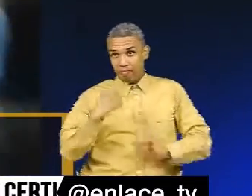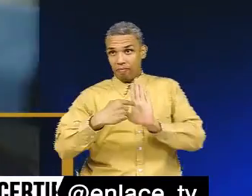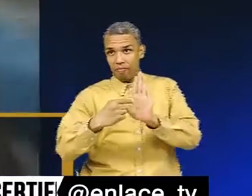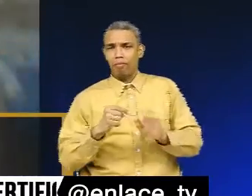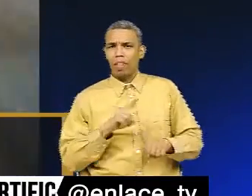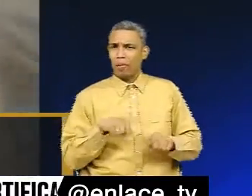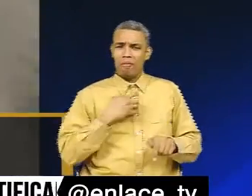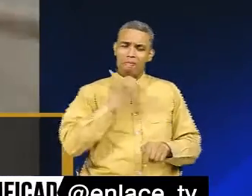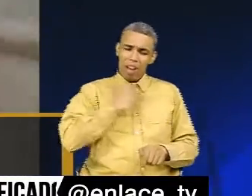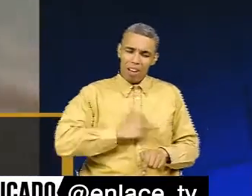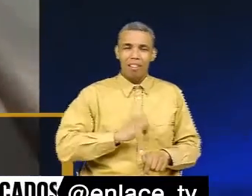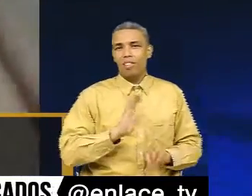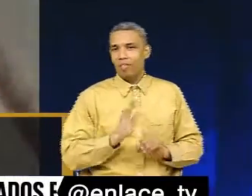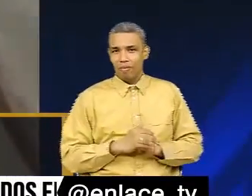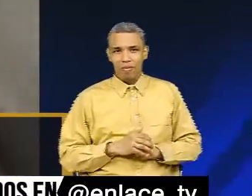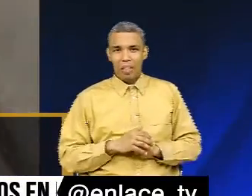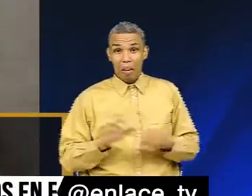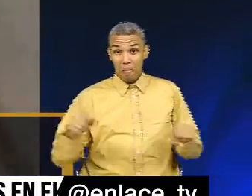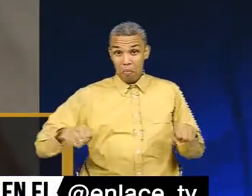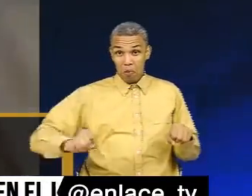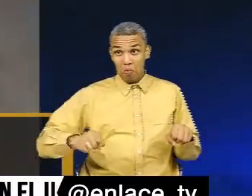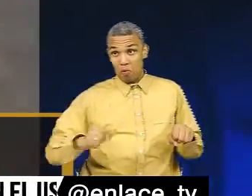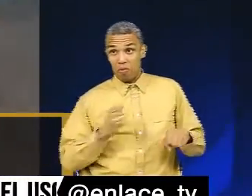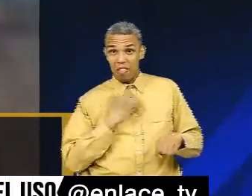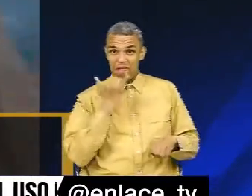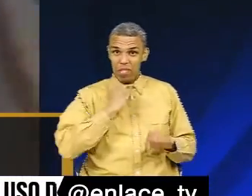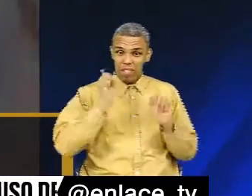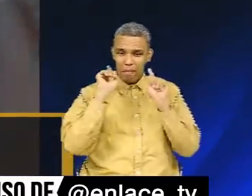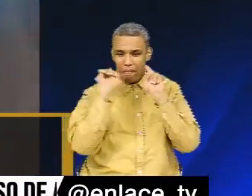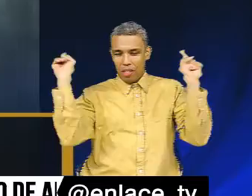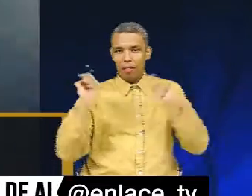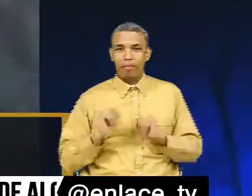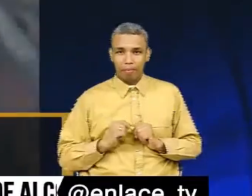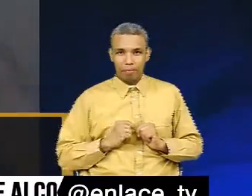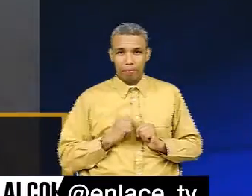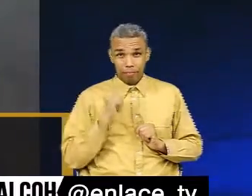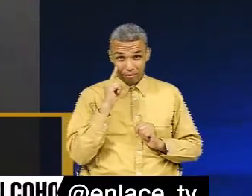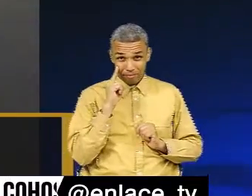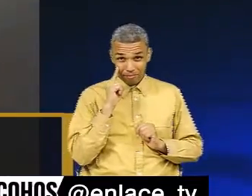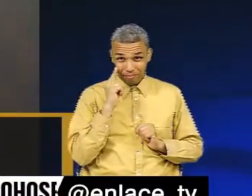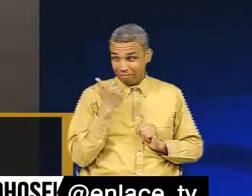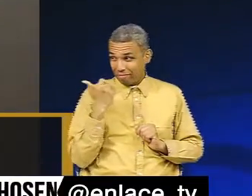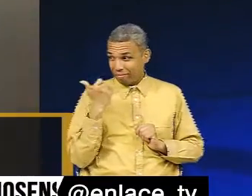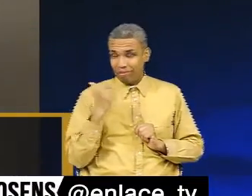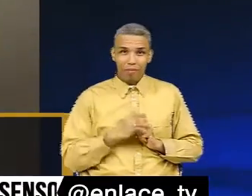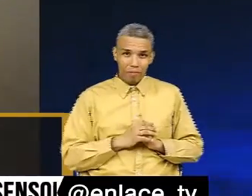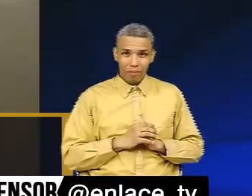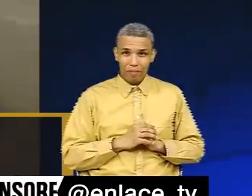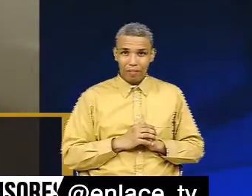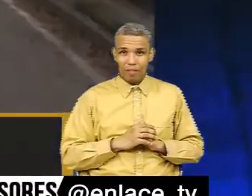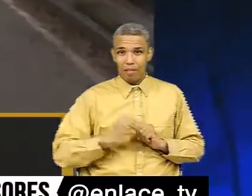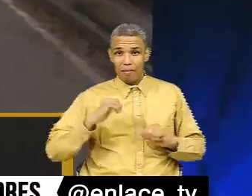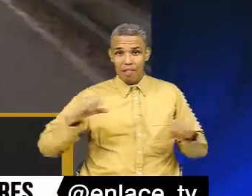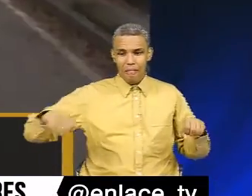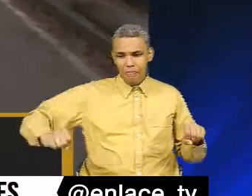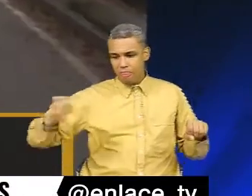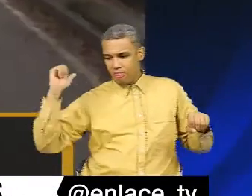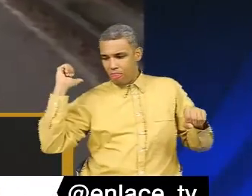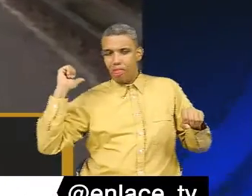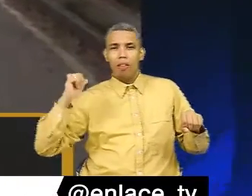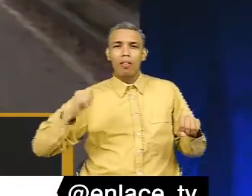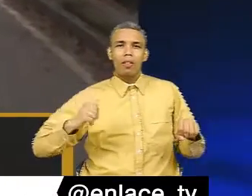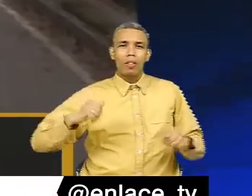más Rufinos. Malabares en motocicletas siguen a la orden del día, como quien transita con un cilindro en su velocípedo, o esta